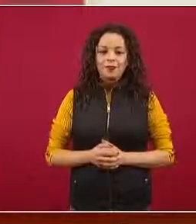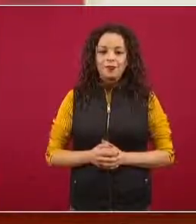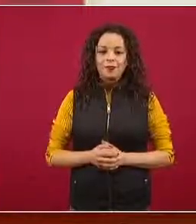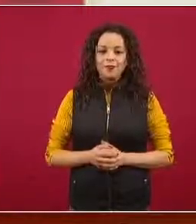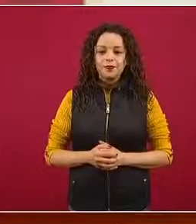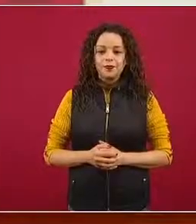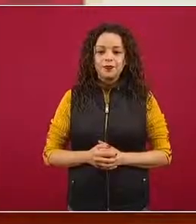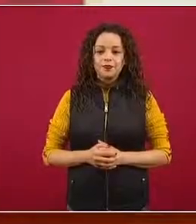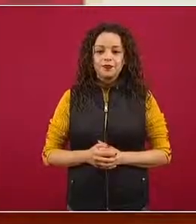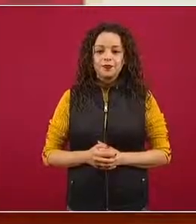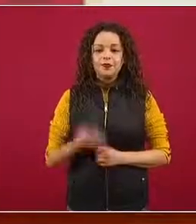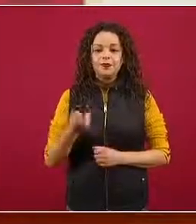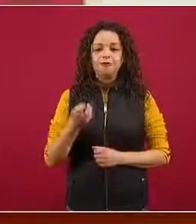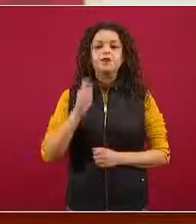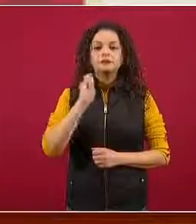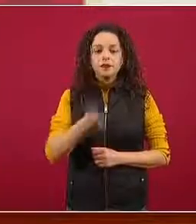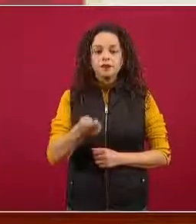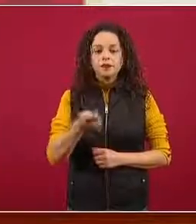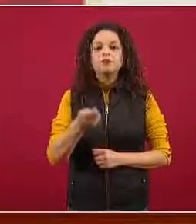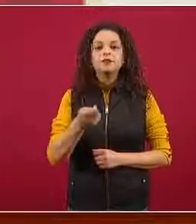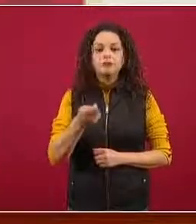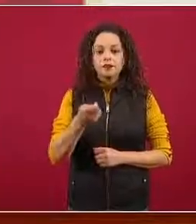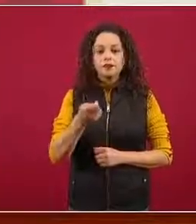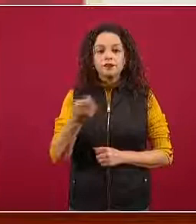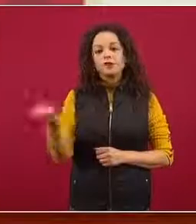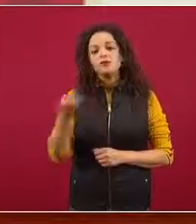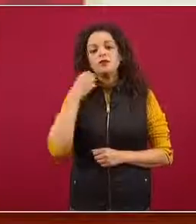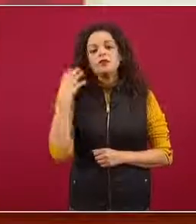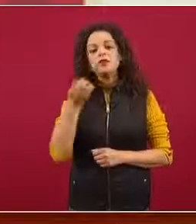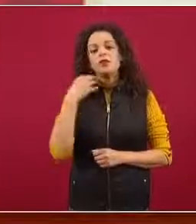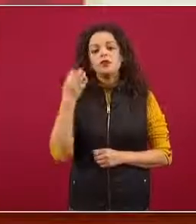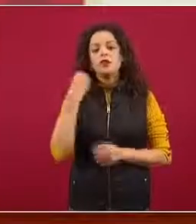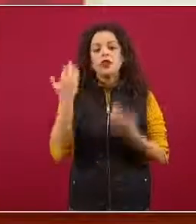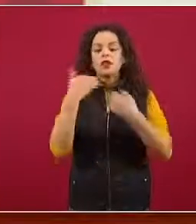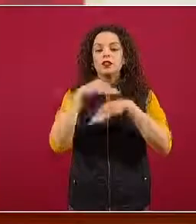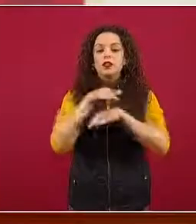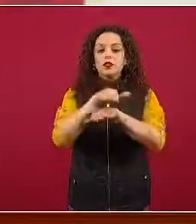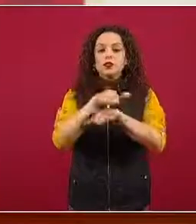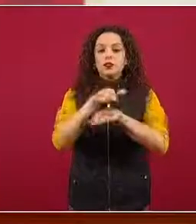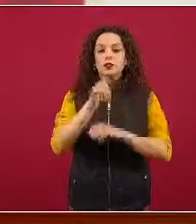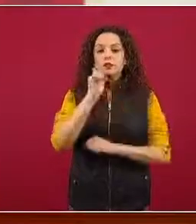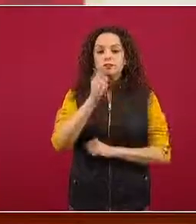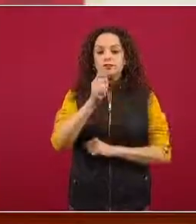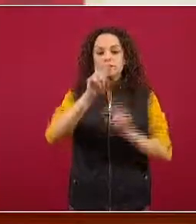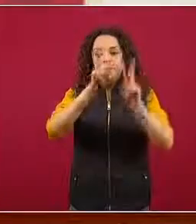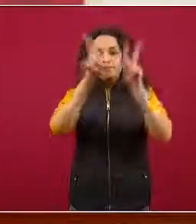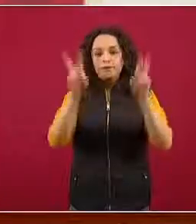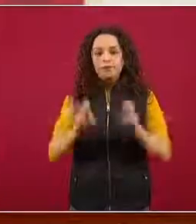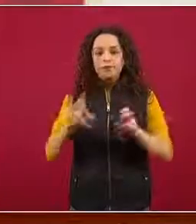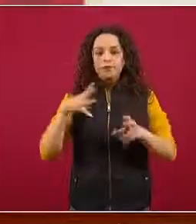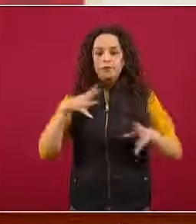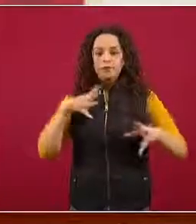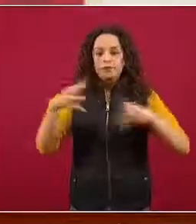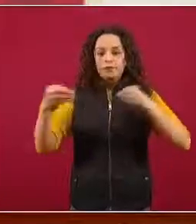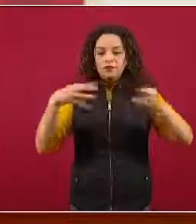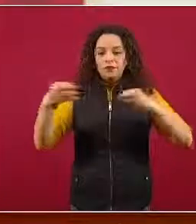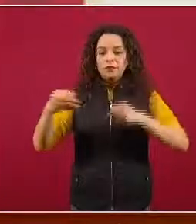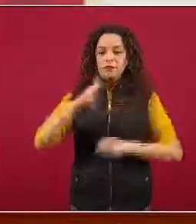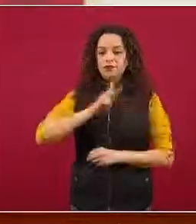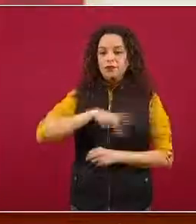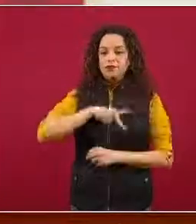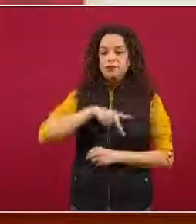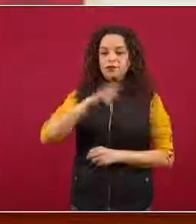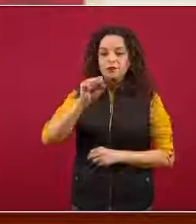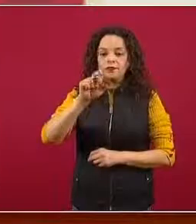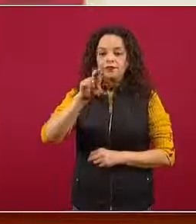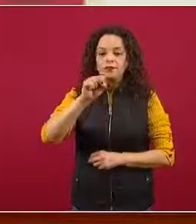en la conferencia de prensa sobre la epidemia del virus